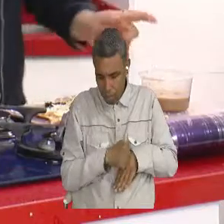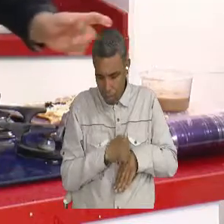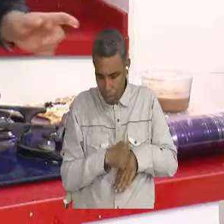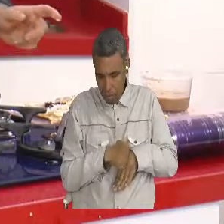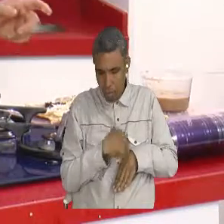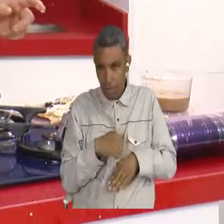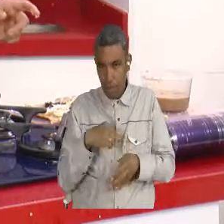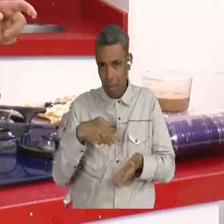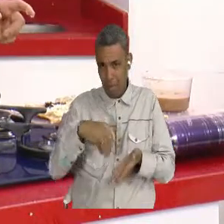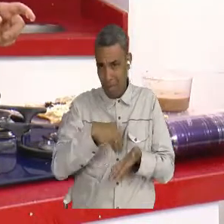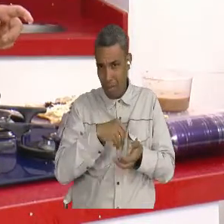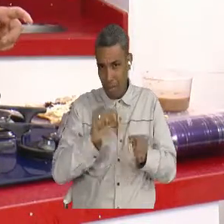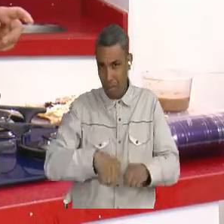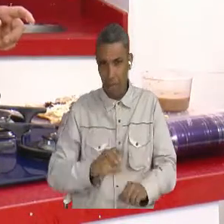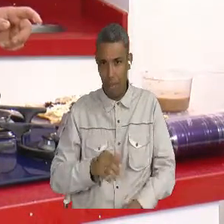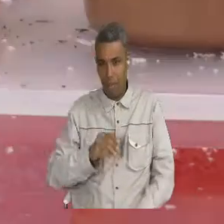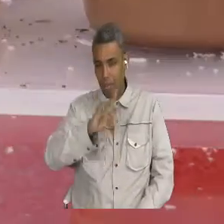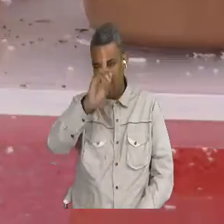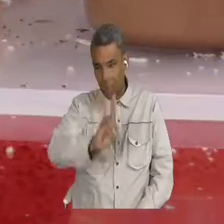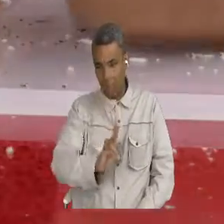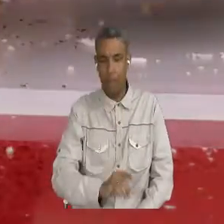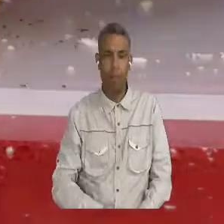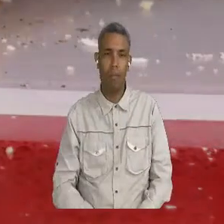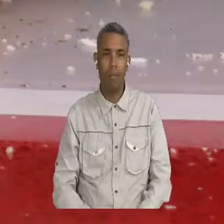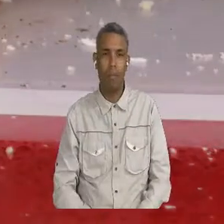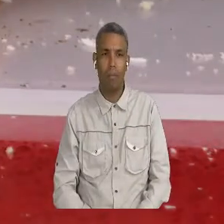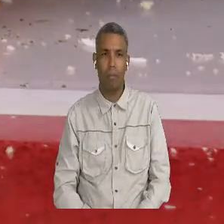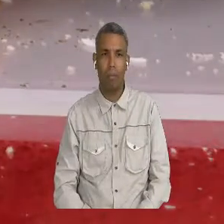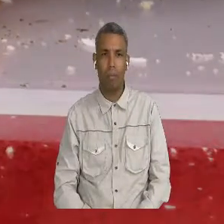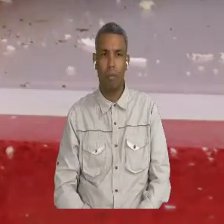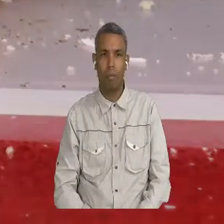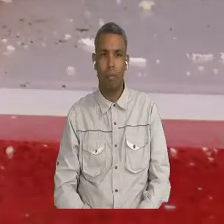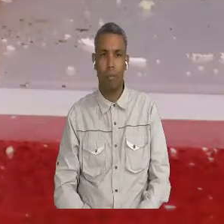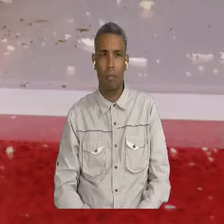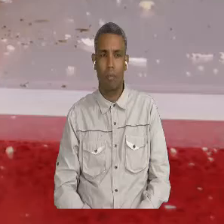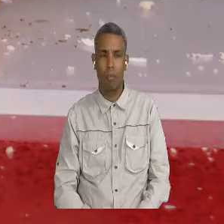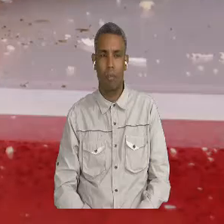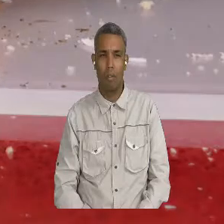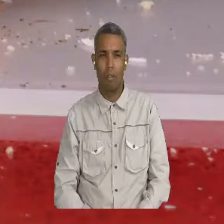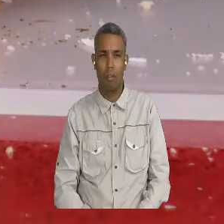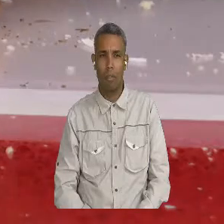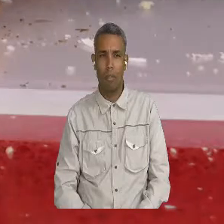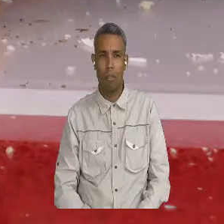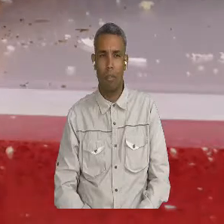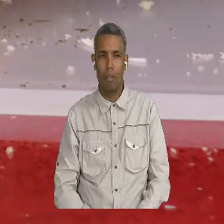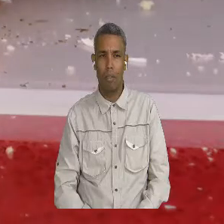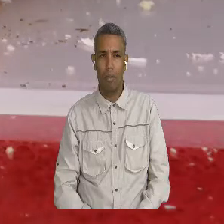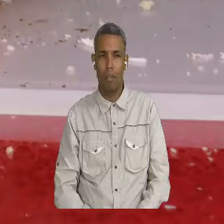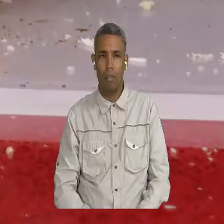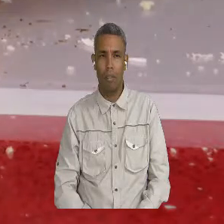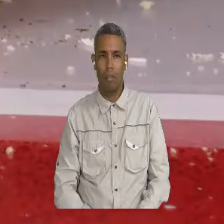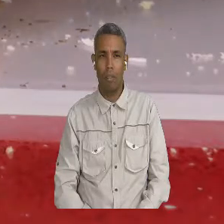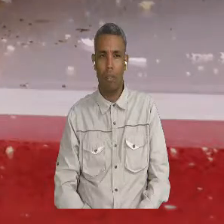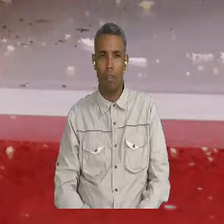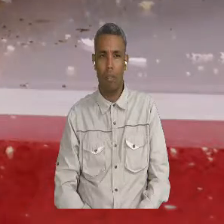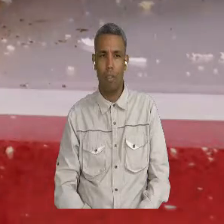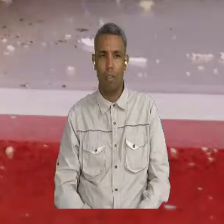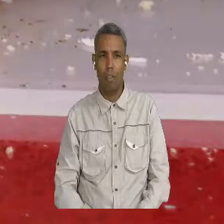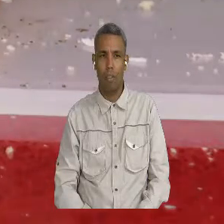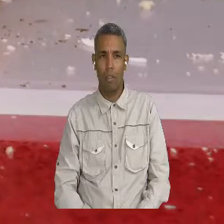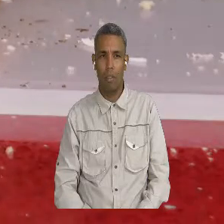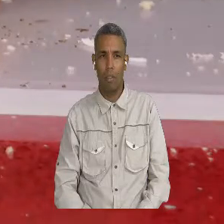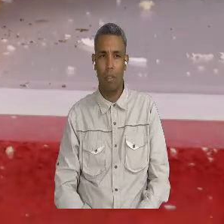sí. voy a humedecer otro poquito uh-huh. para bien, que no claro. quede tan seco el centro.